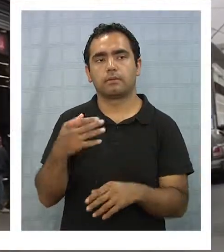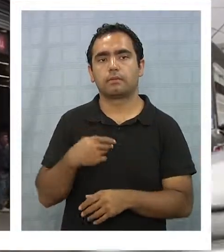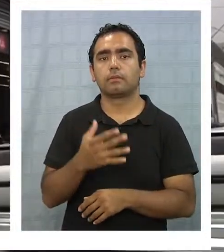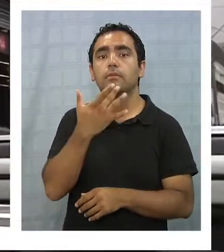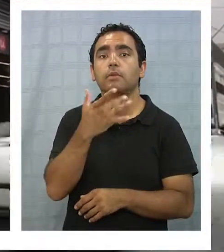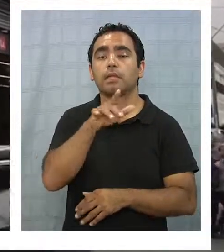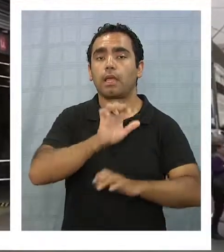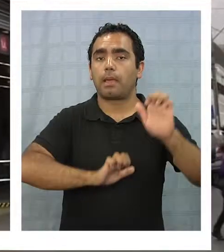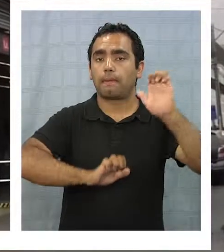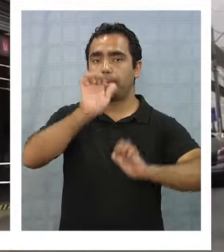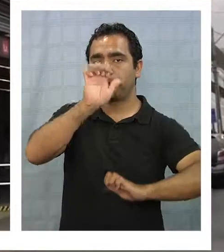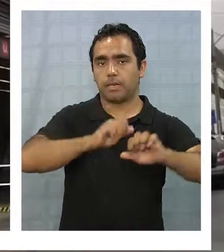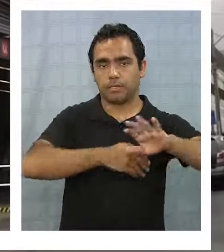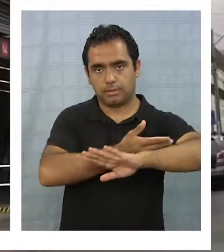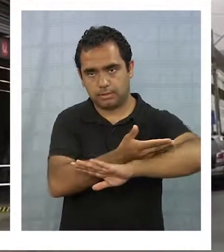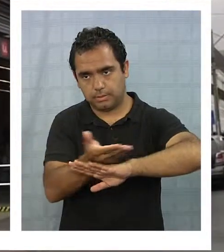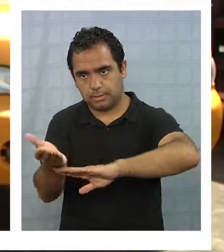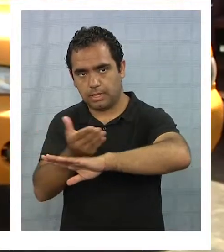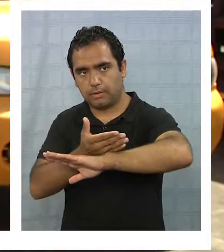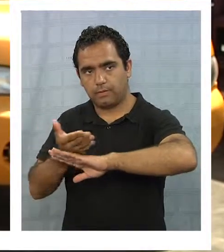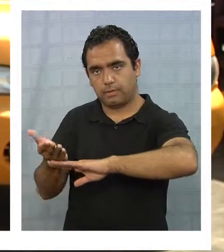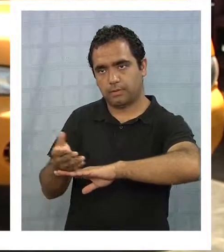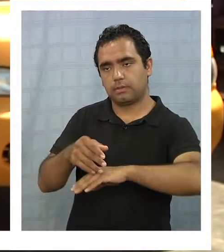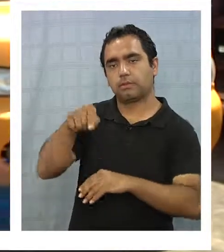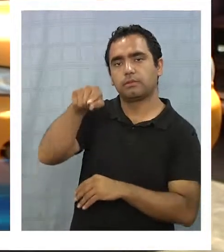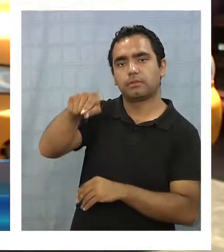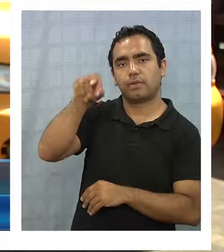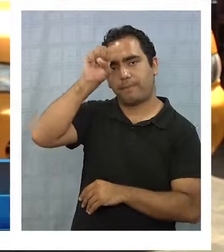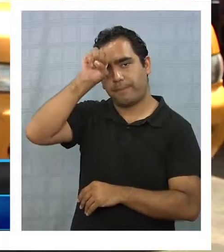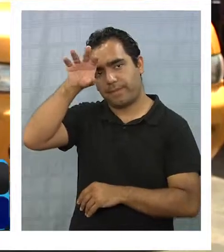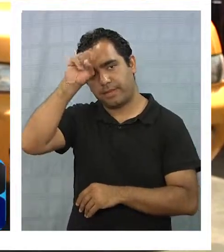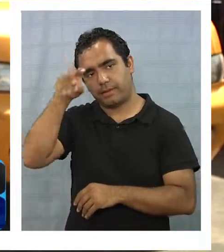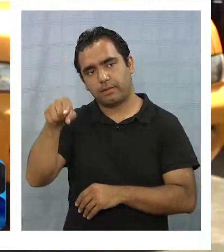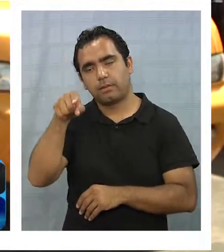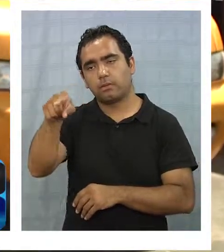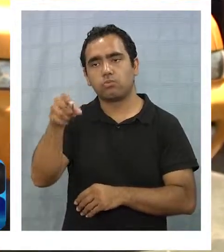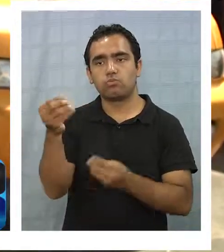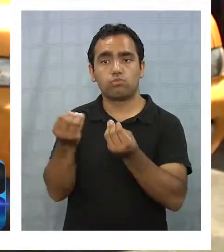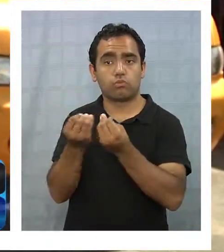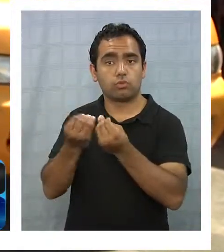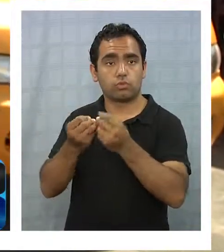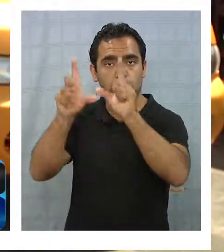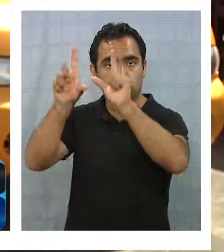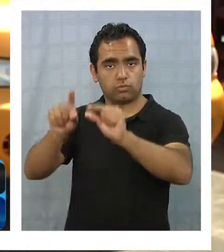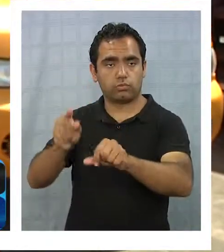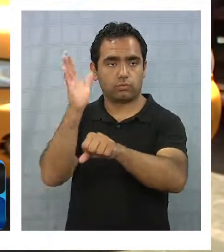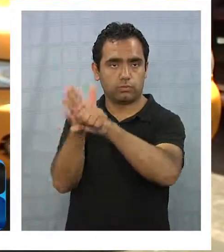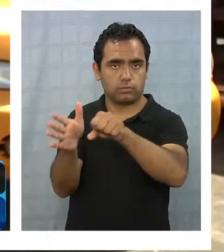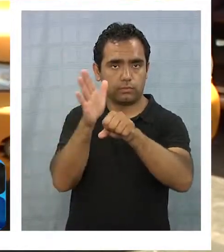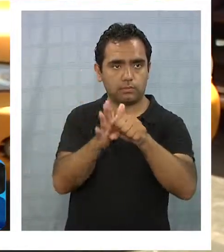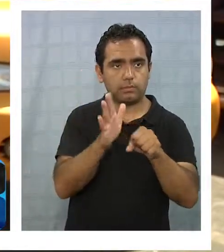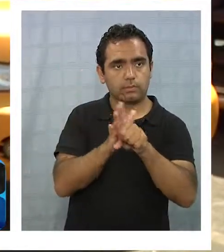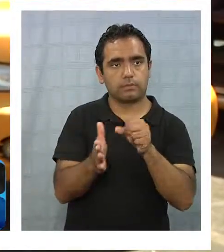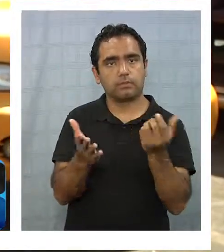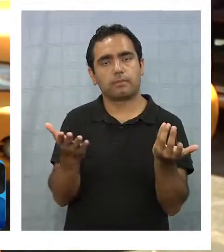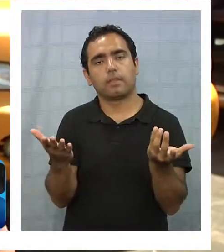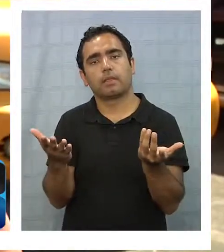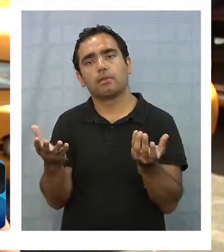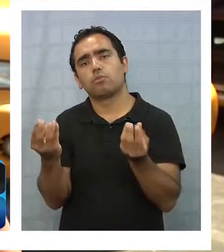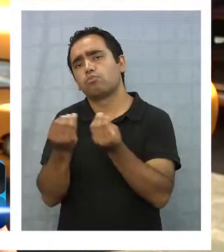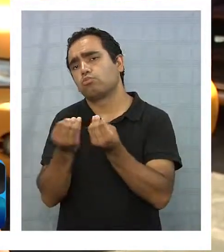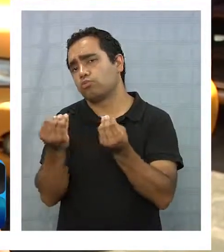empresas que prestan servicio a la gran minería, a las empresas. Ya, muchas de ellas han visto disminuido su contrato por varias